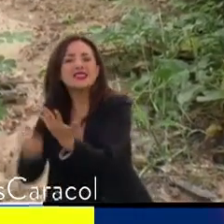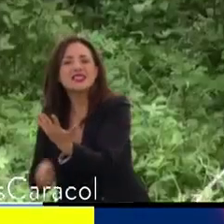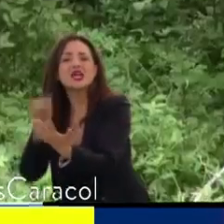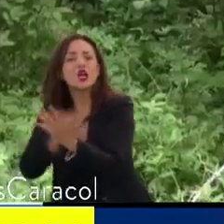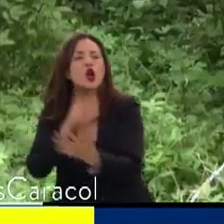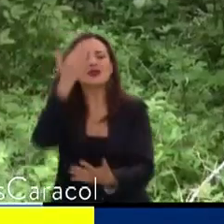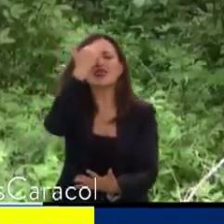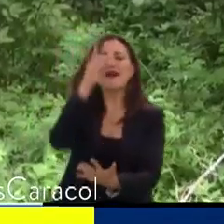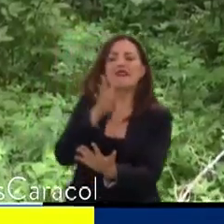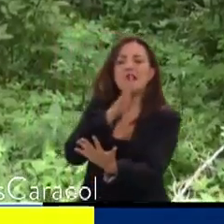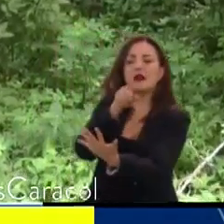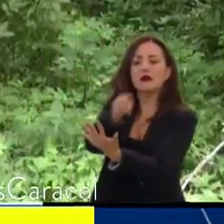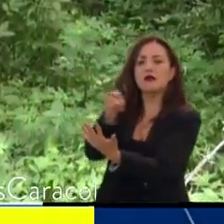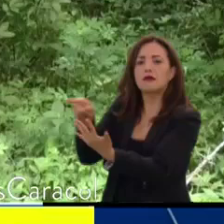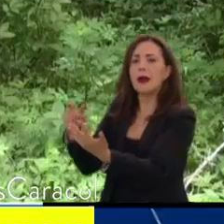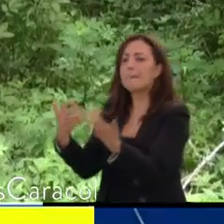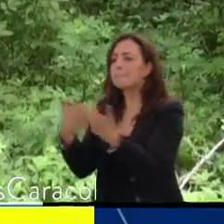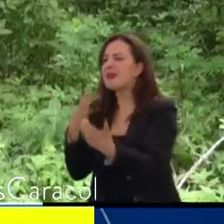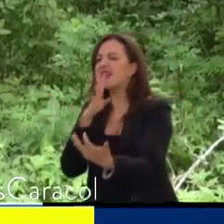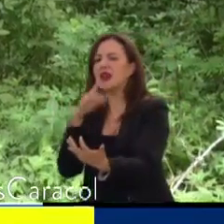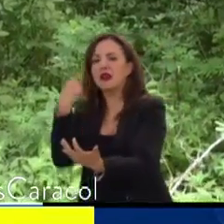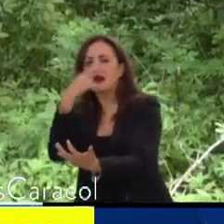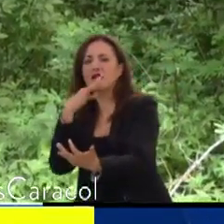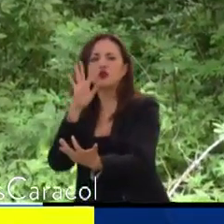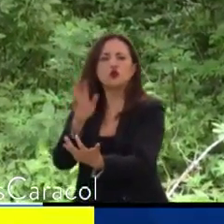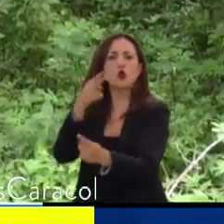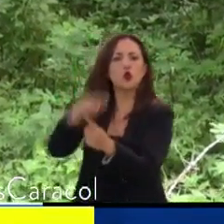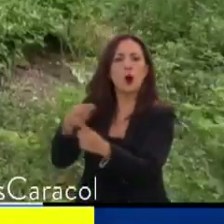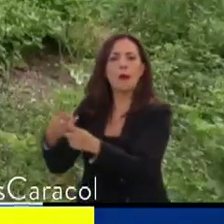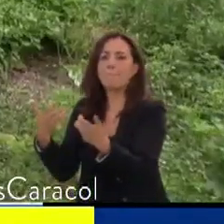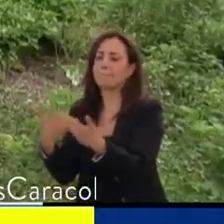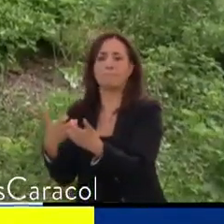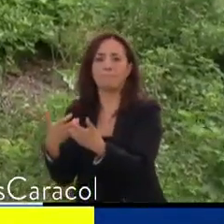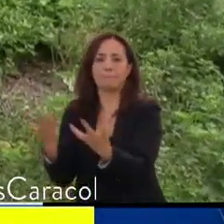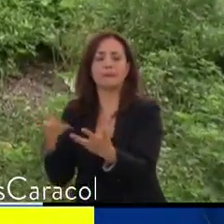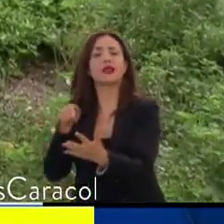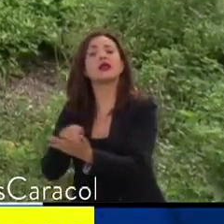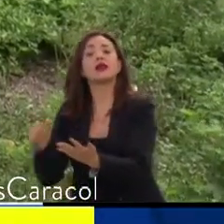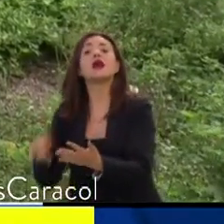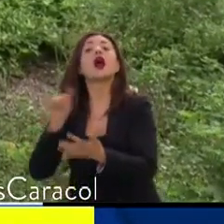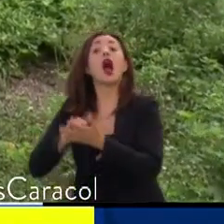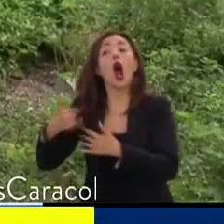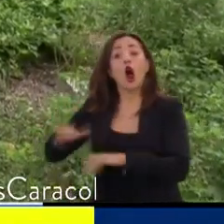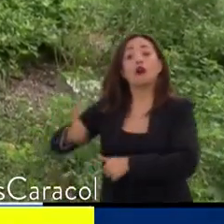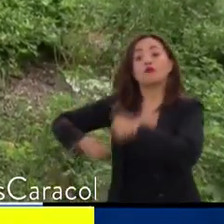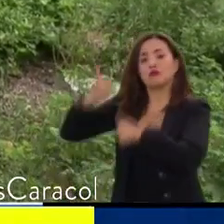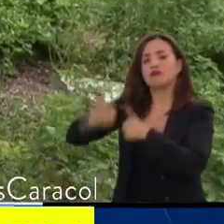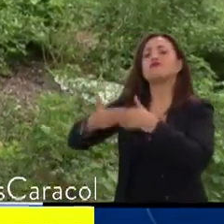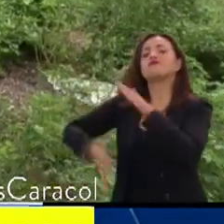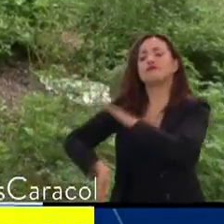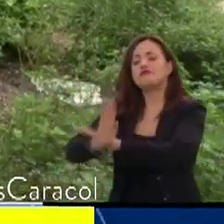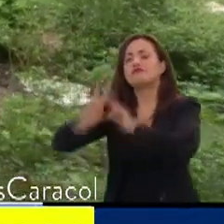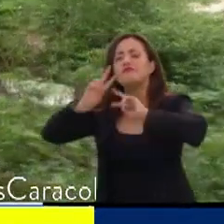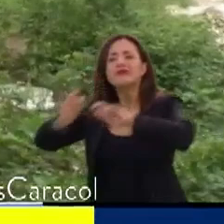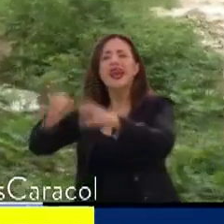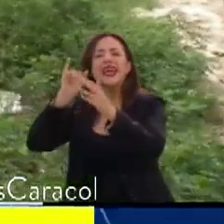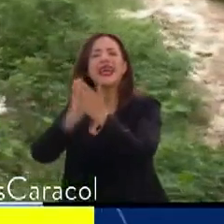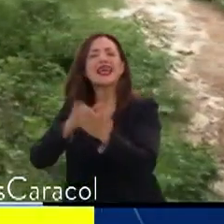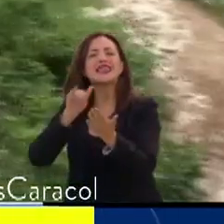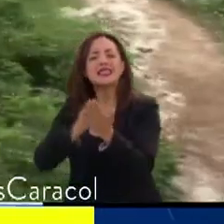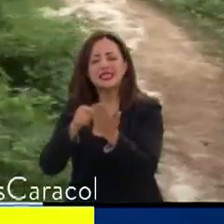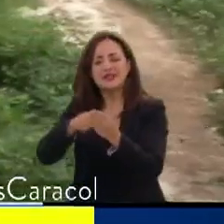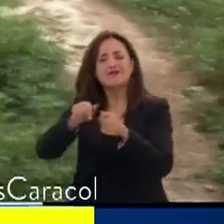poder identificar sus cuerpos. Hasta el momento las autoridades siguen con la investigación sobre el panfleto que